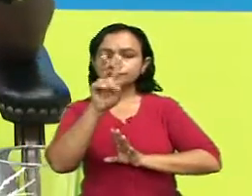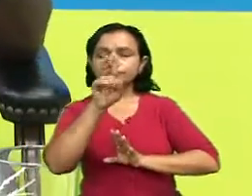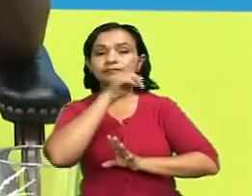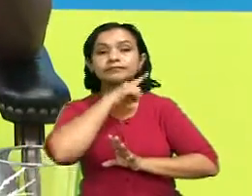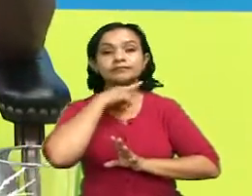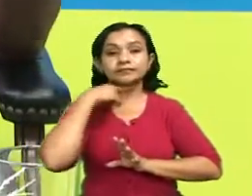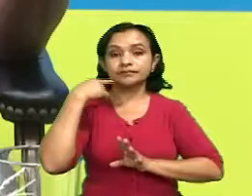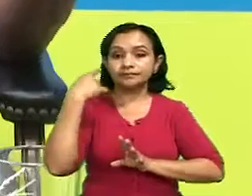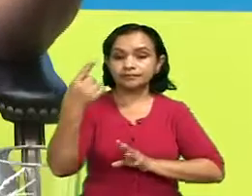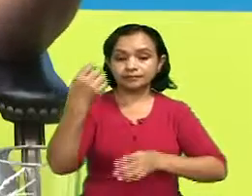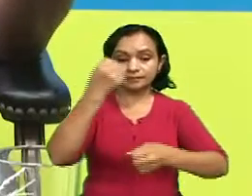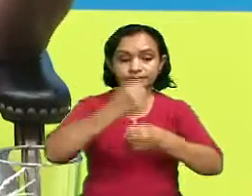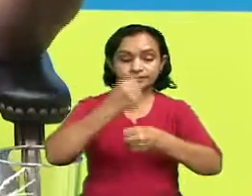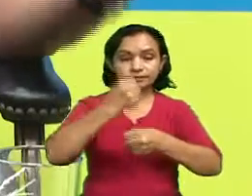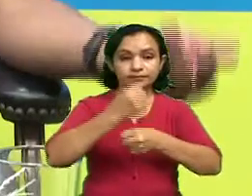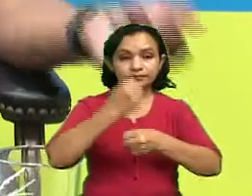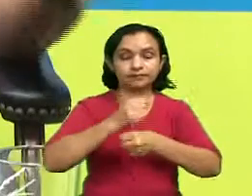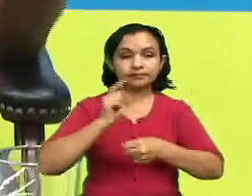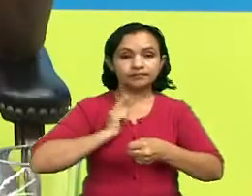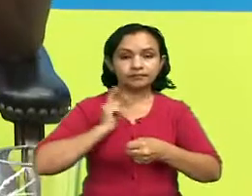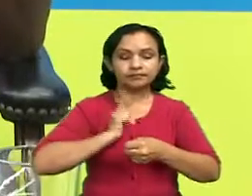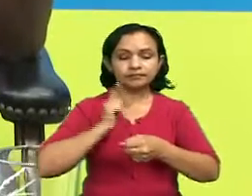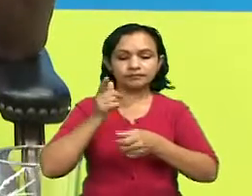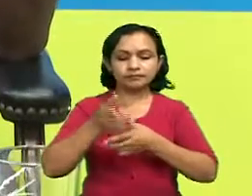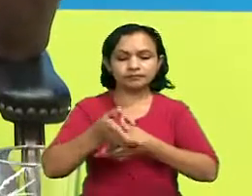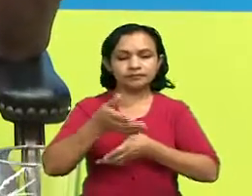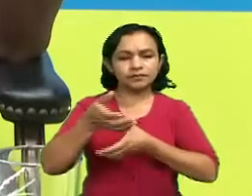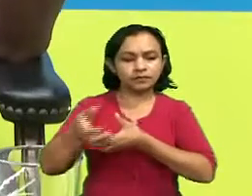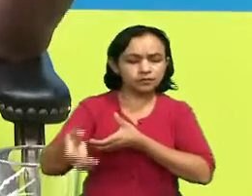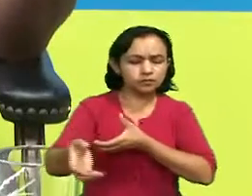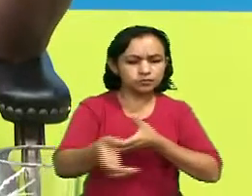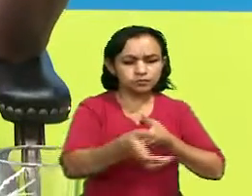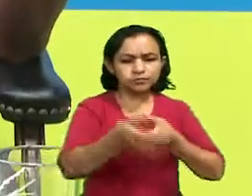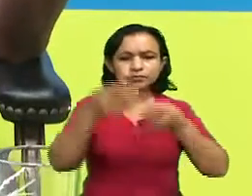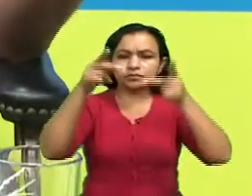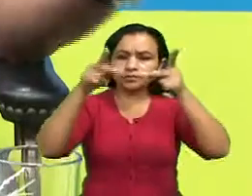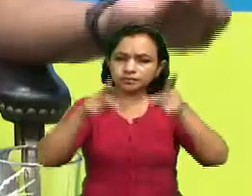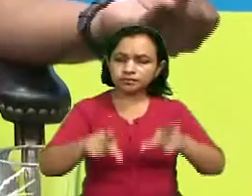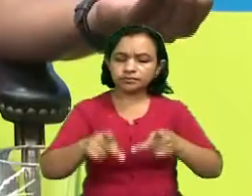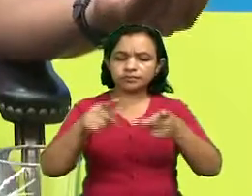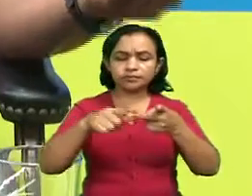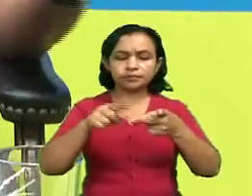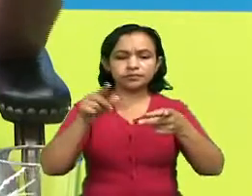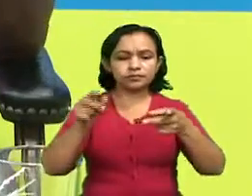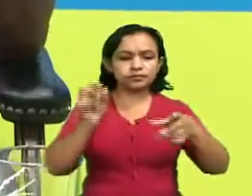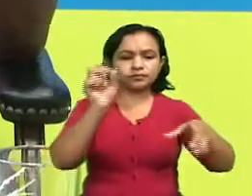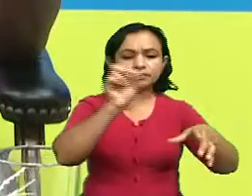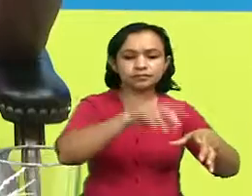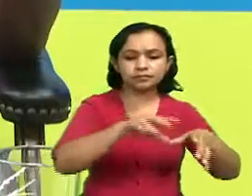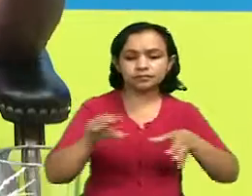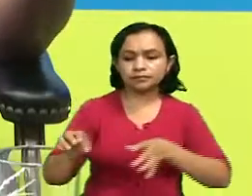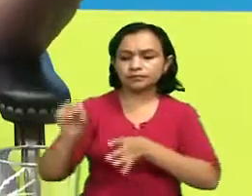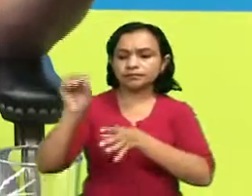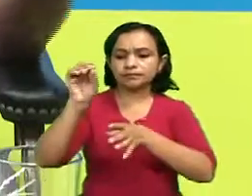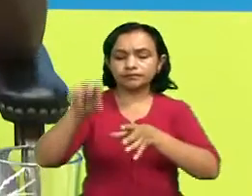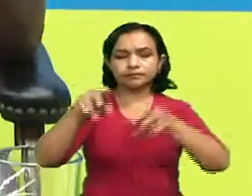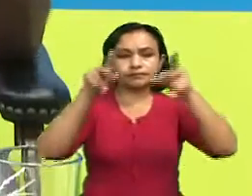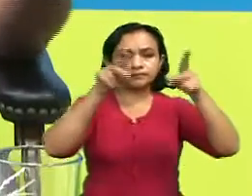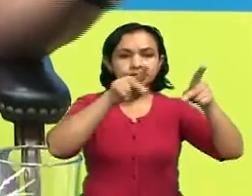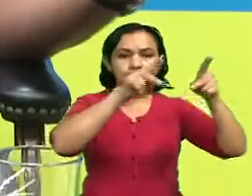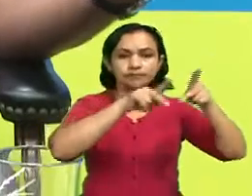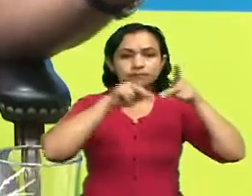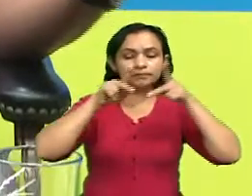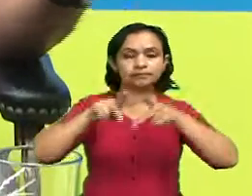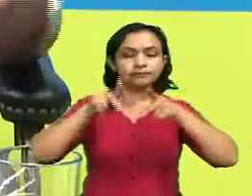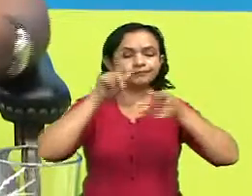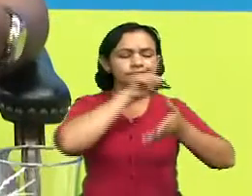porque ellas son las que reciben a los fumigadores, a las personas que andan echando el BTI y obviamente a las personas que andan en